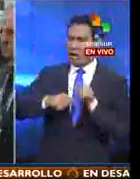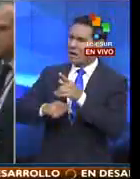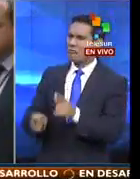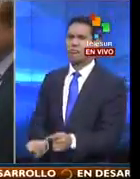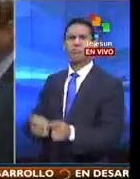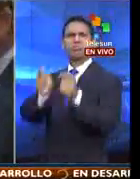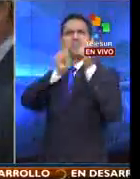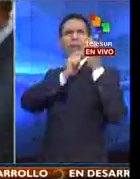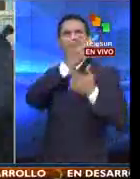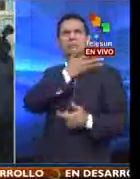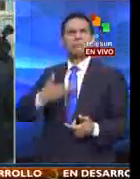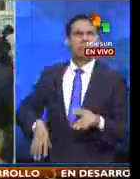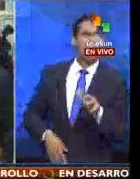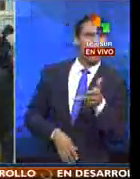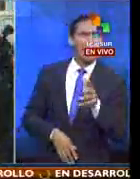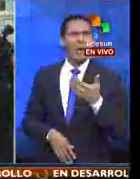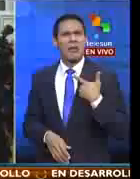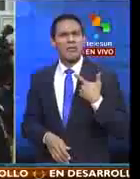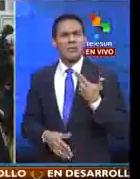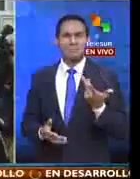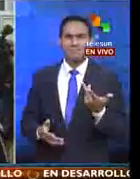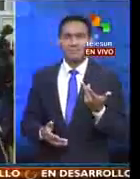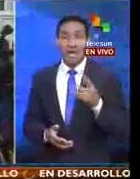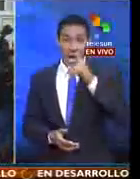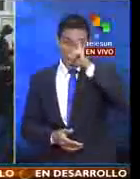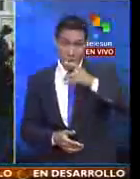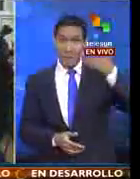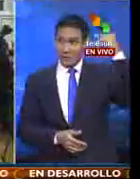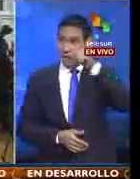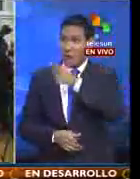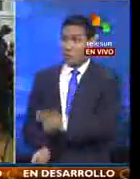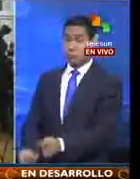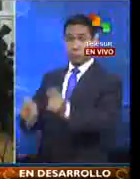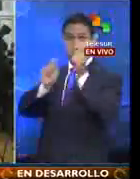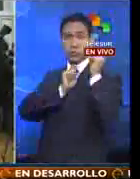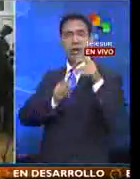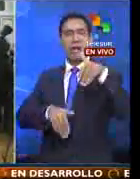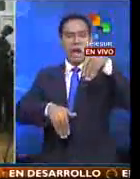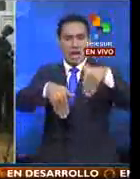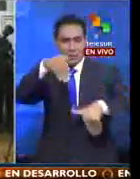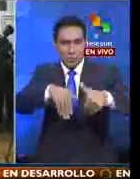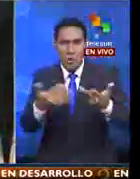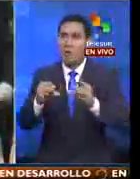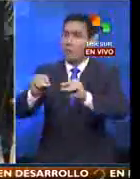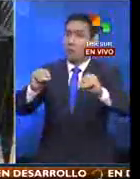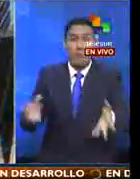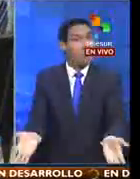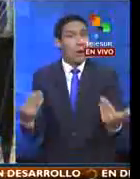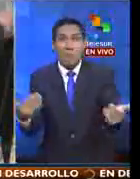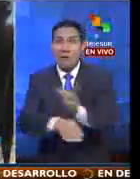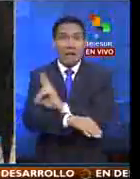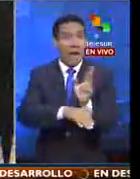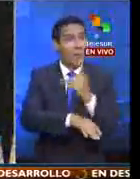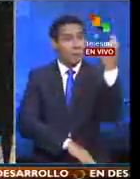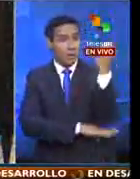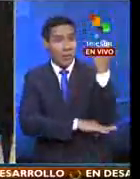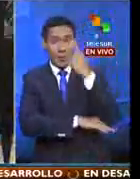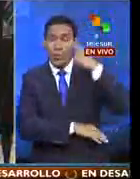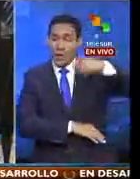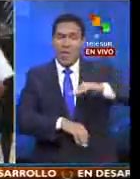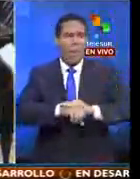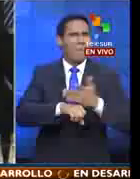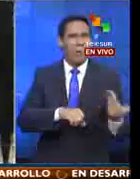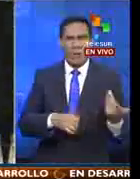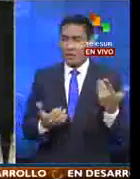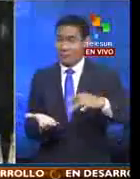cargo aproximadamente a principios del año pasado, en unas elecciones que fueron convocadas de urgencia por el Parlamento ucraniano después de